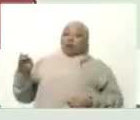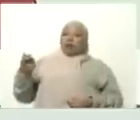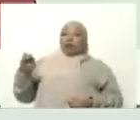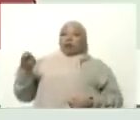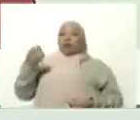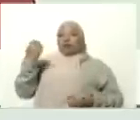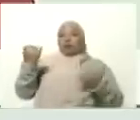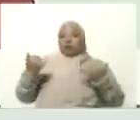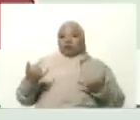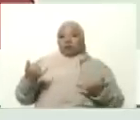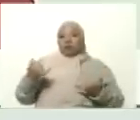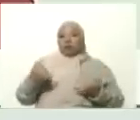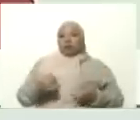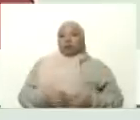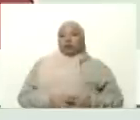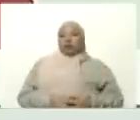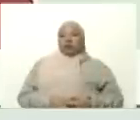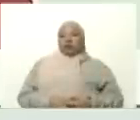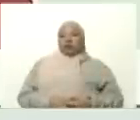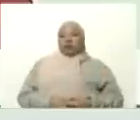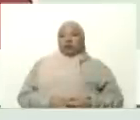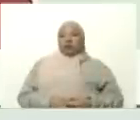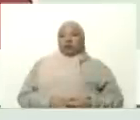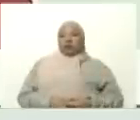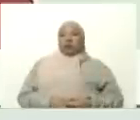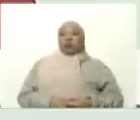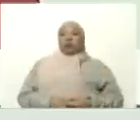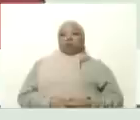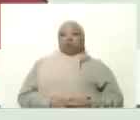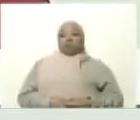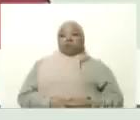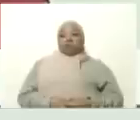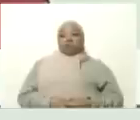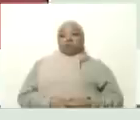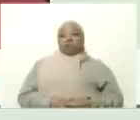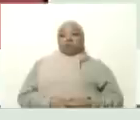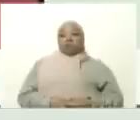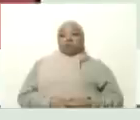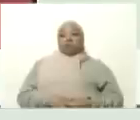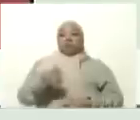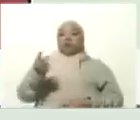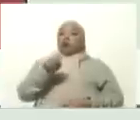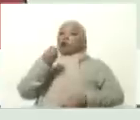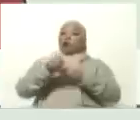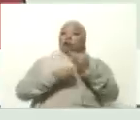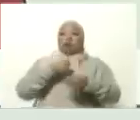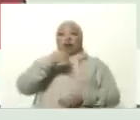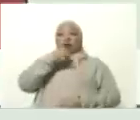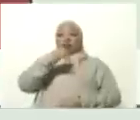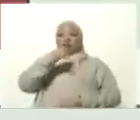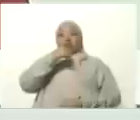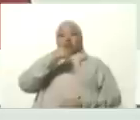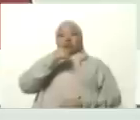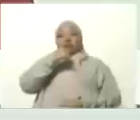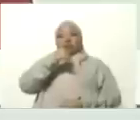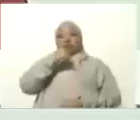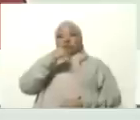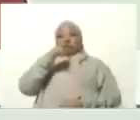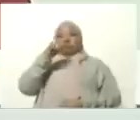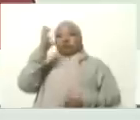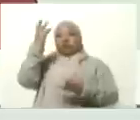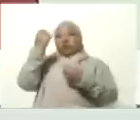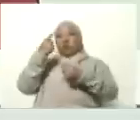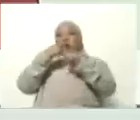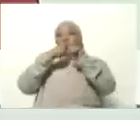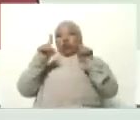luceros, que le dicen. ¿El lucerito que le dicen? ¿Lucero? Unos luceros es lo que son ellos en esa banda. Los secuestradores son